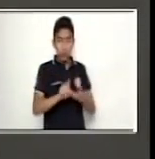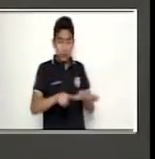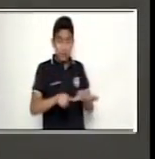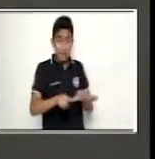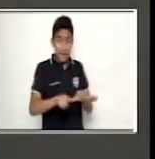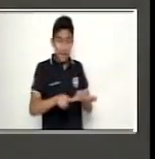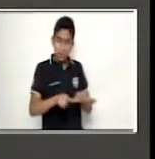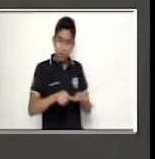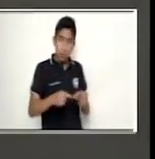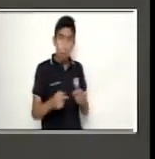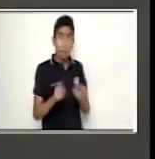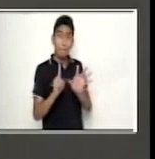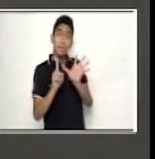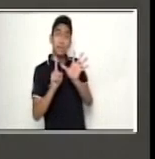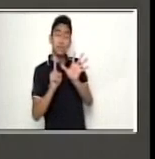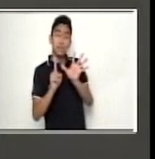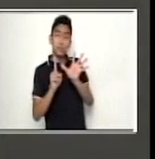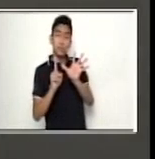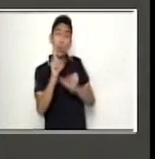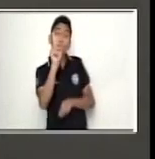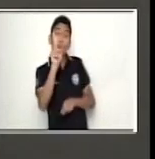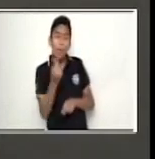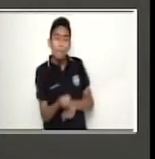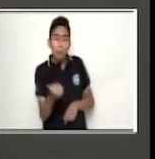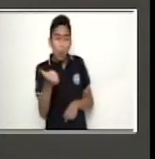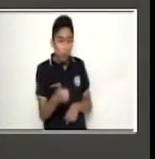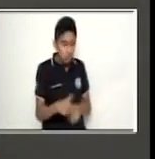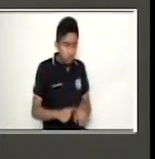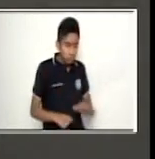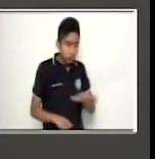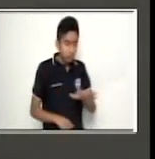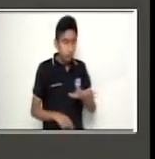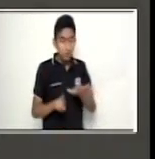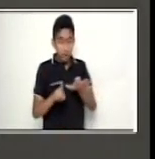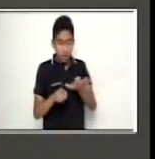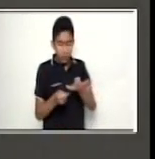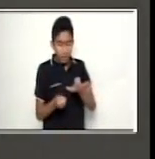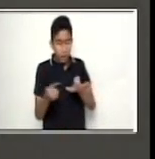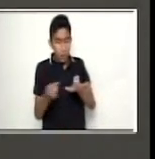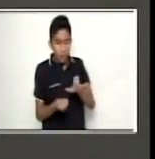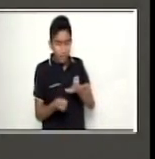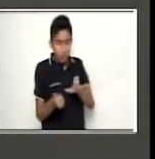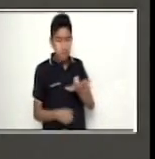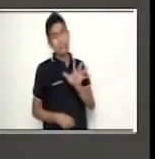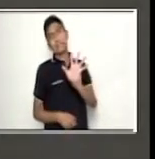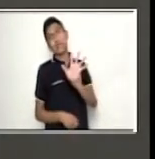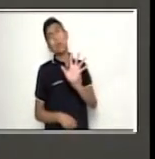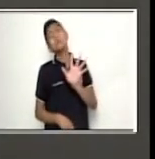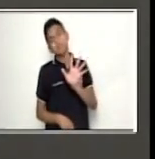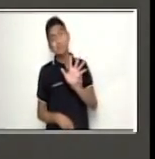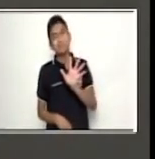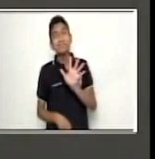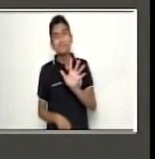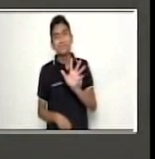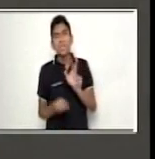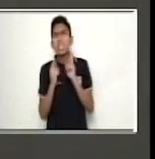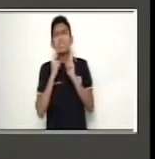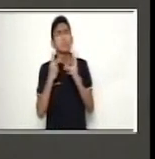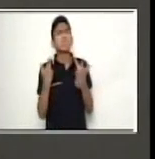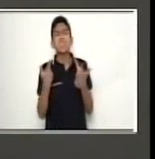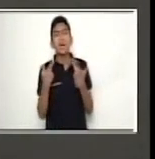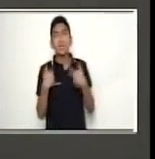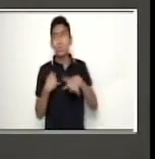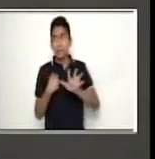2, 4, 6, le vamos a quitar 1 y nos quedan 2, 4 y 5. La respuesta